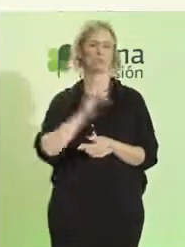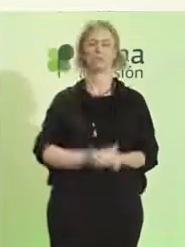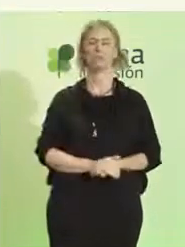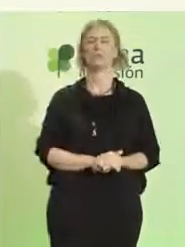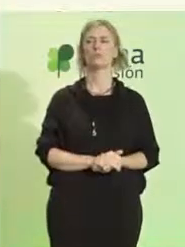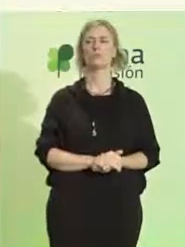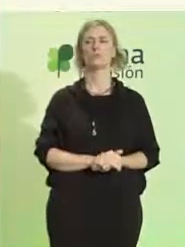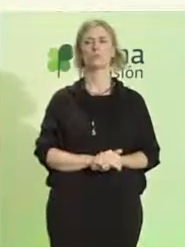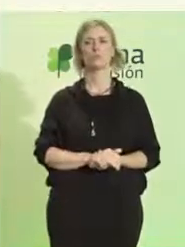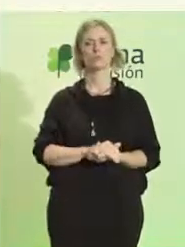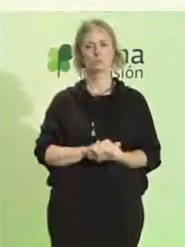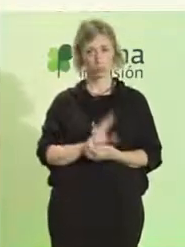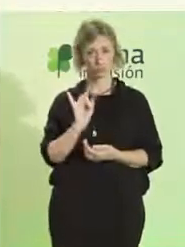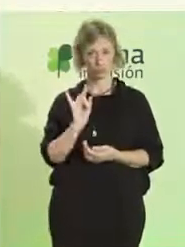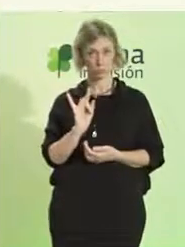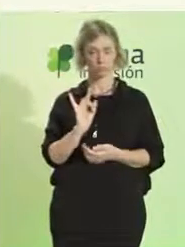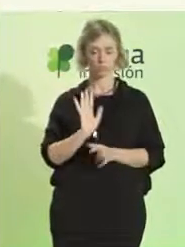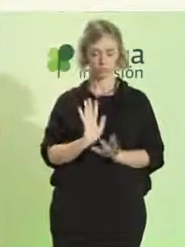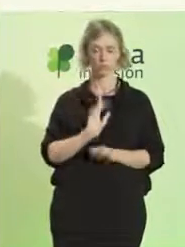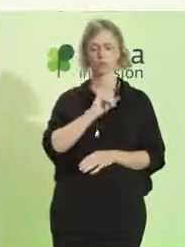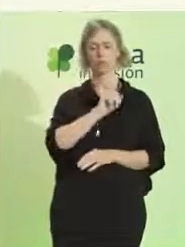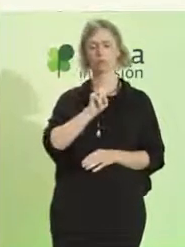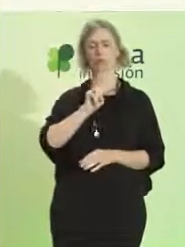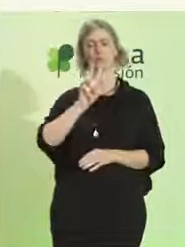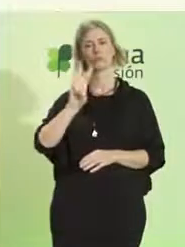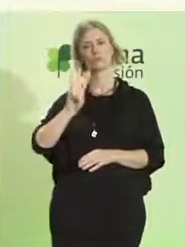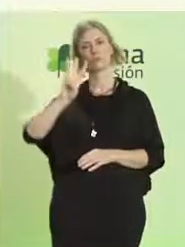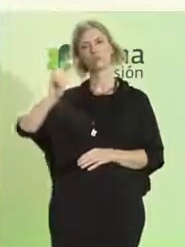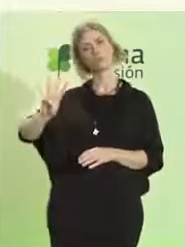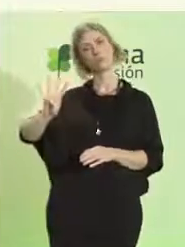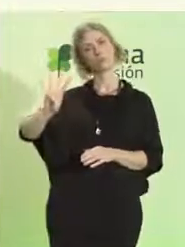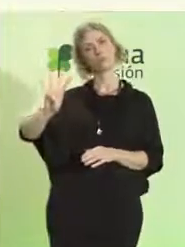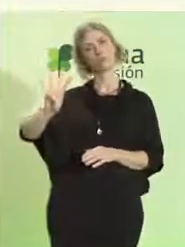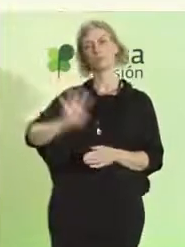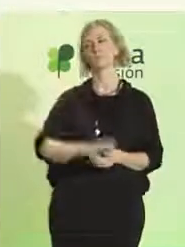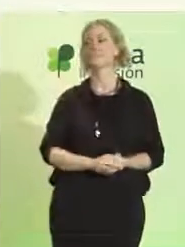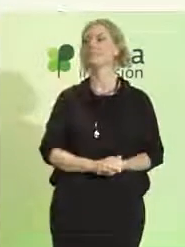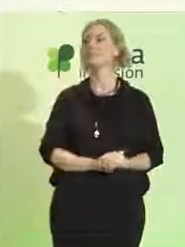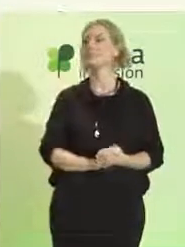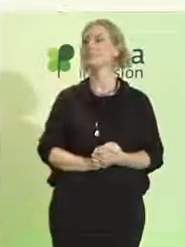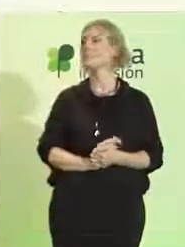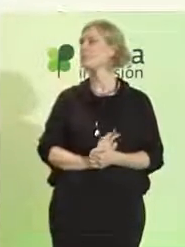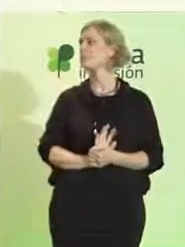¿Sí? Un, dos, tres, y...